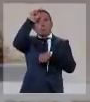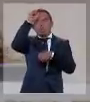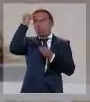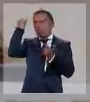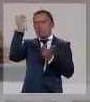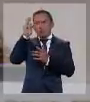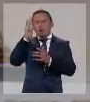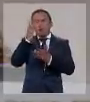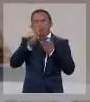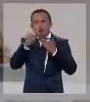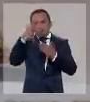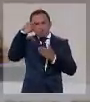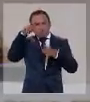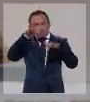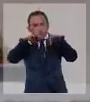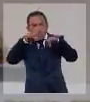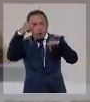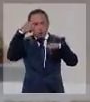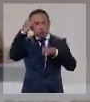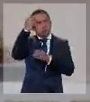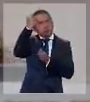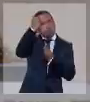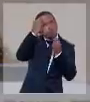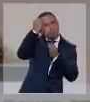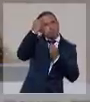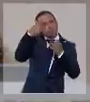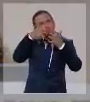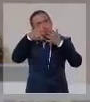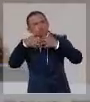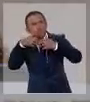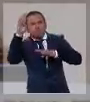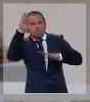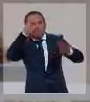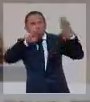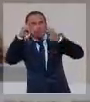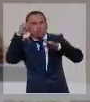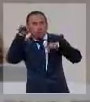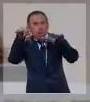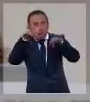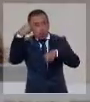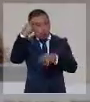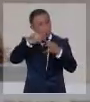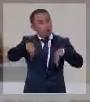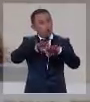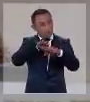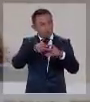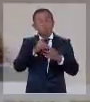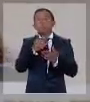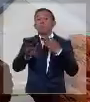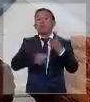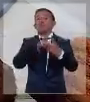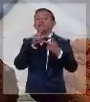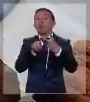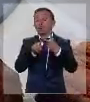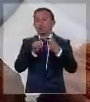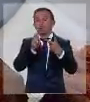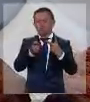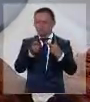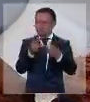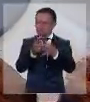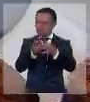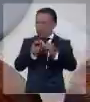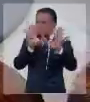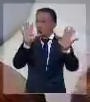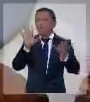la ciencia que ahí se genera, se pueda aplicar. Y segundo, lo digo con toda claridad, que ningún joven se quede sin